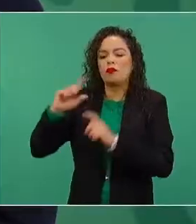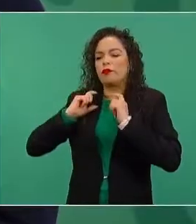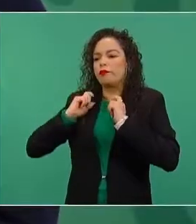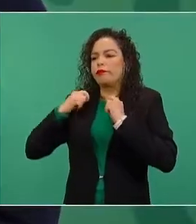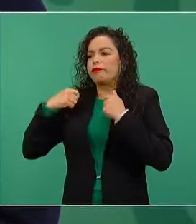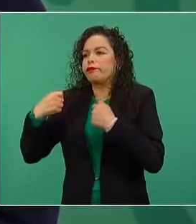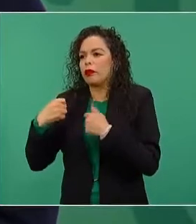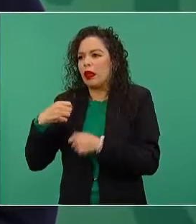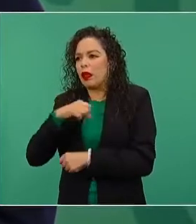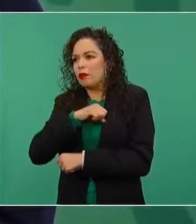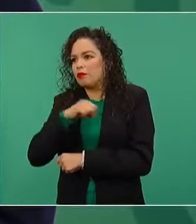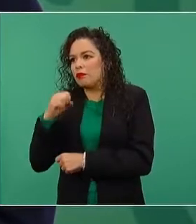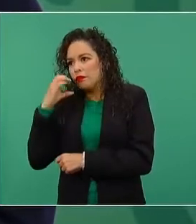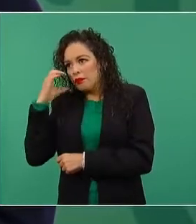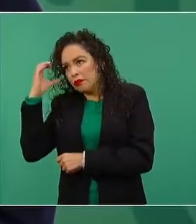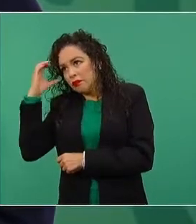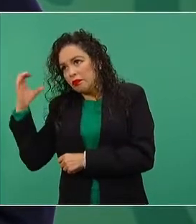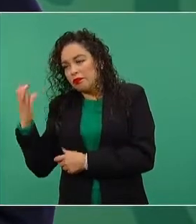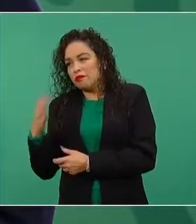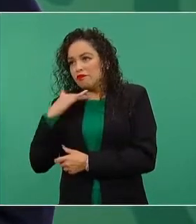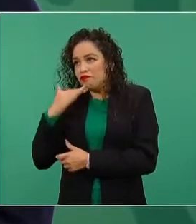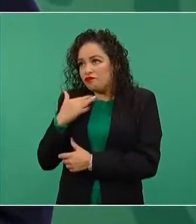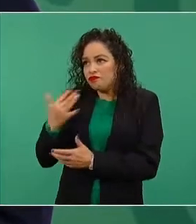hacer y